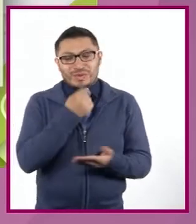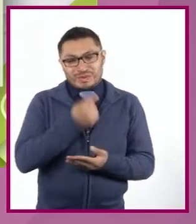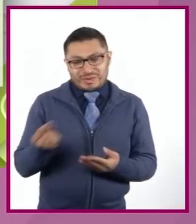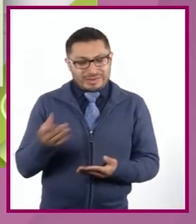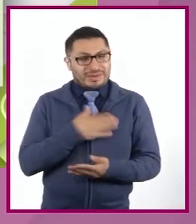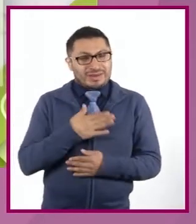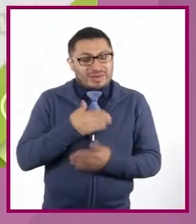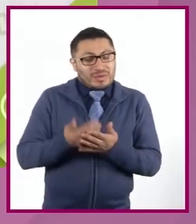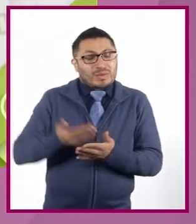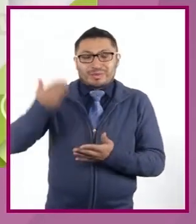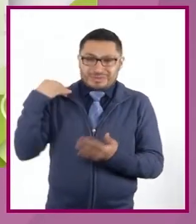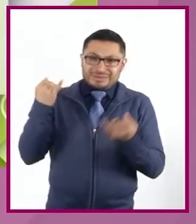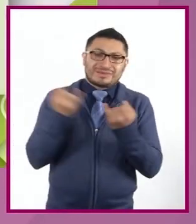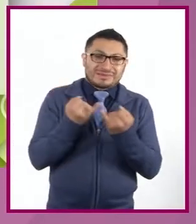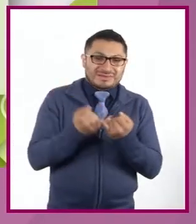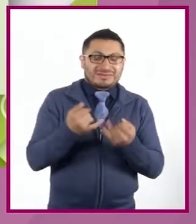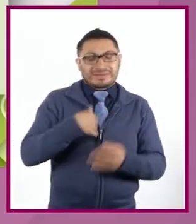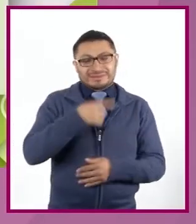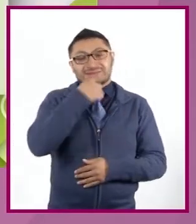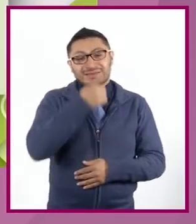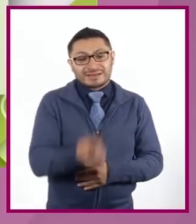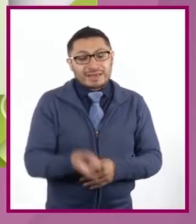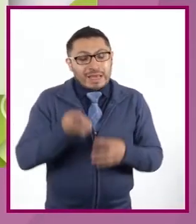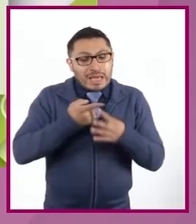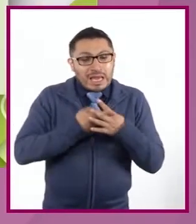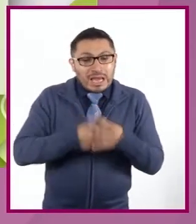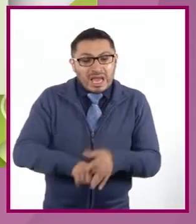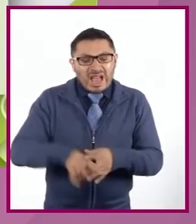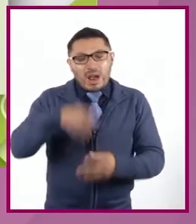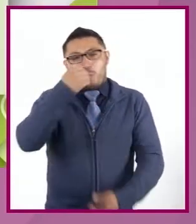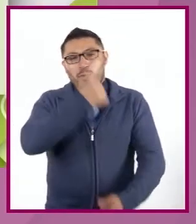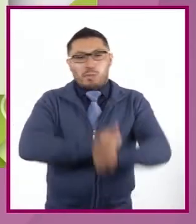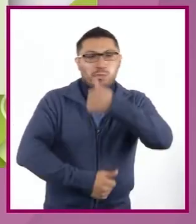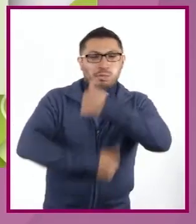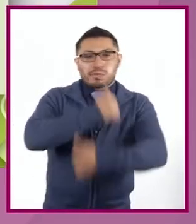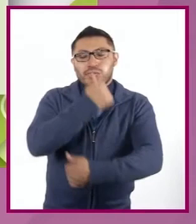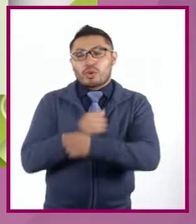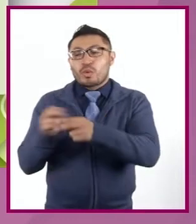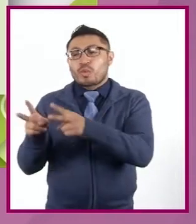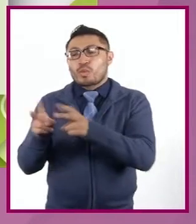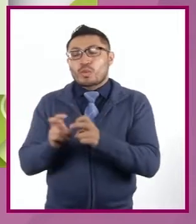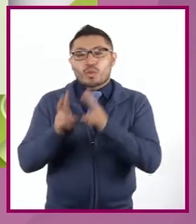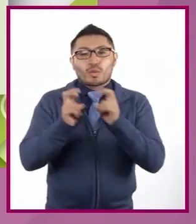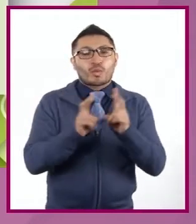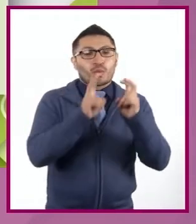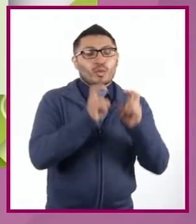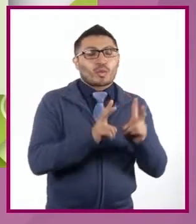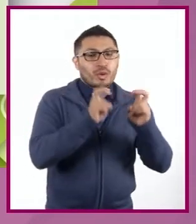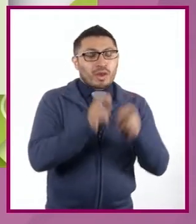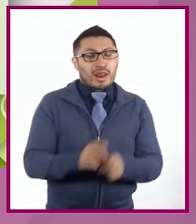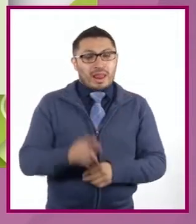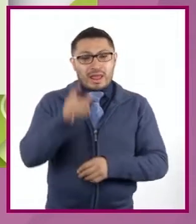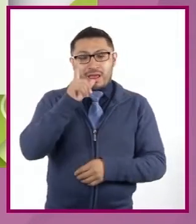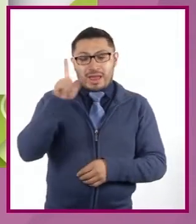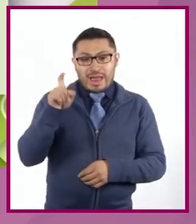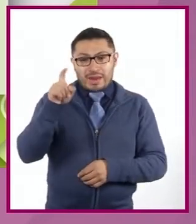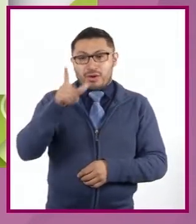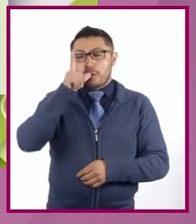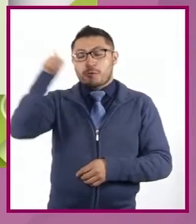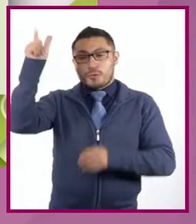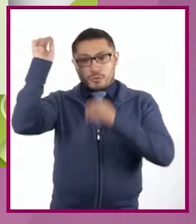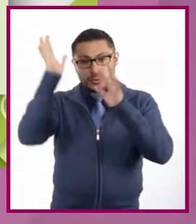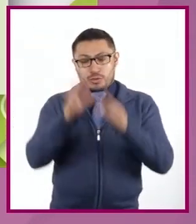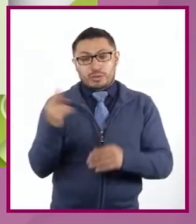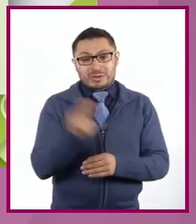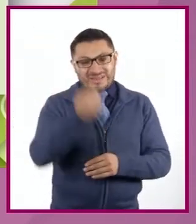yo alguna vez. Les decía, empieza una feroz competencia por los nutrientes, el agua y la luz disponibles que necesitan para